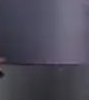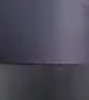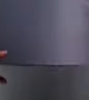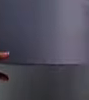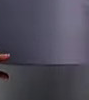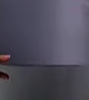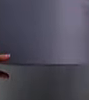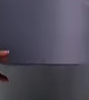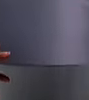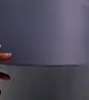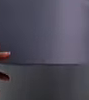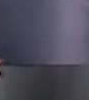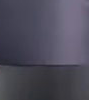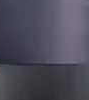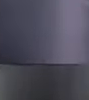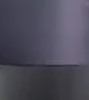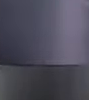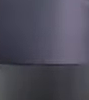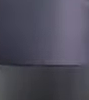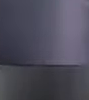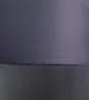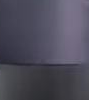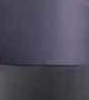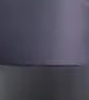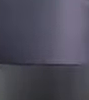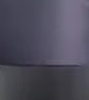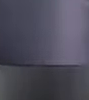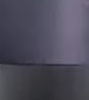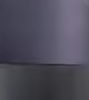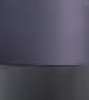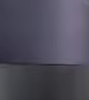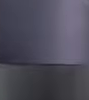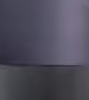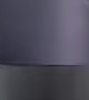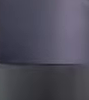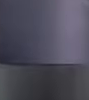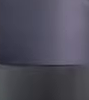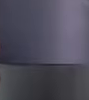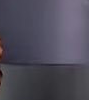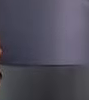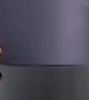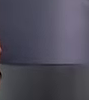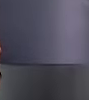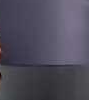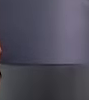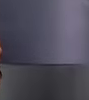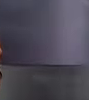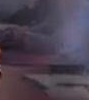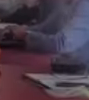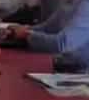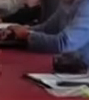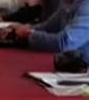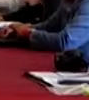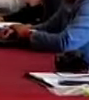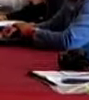Vamos a otras cosas. La Secretaría de Políticas Públicas realiza un curso de capacitación que está dirigido a funcionarios estatales.